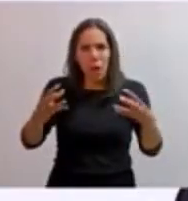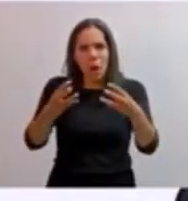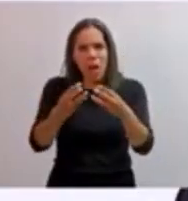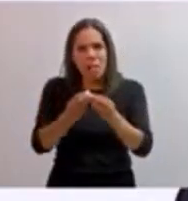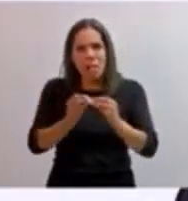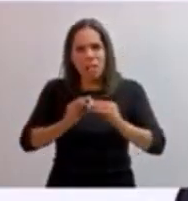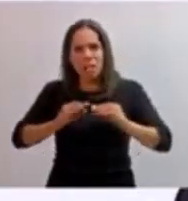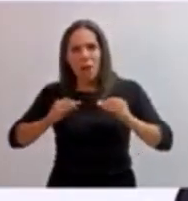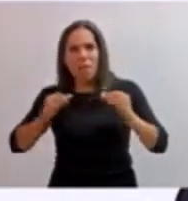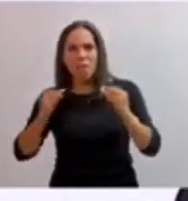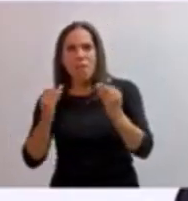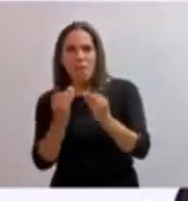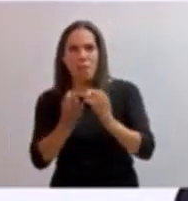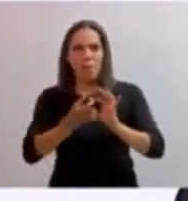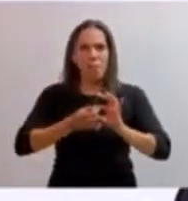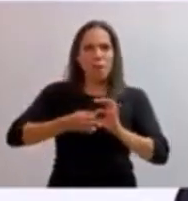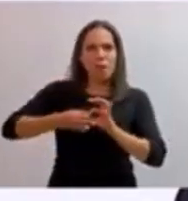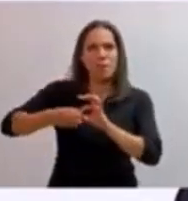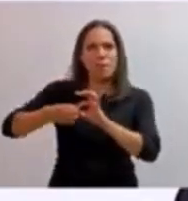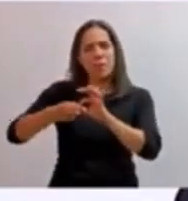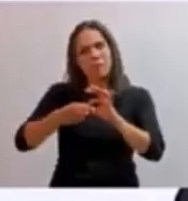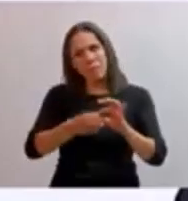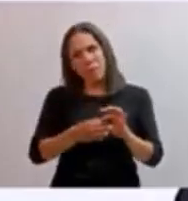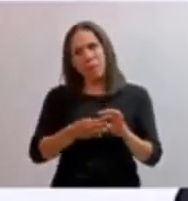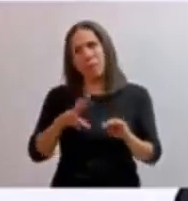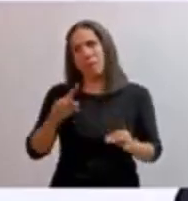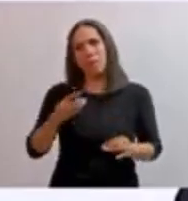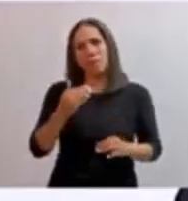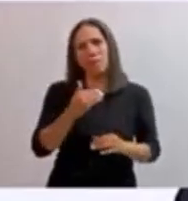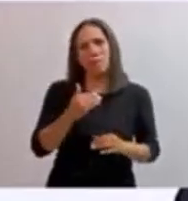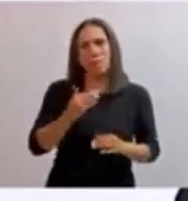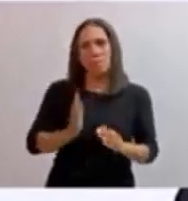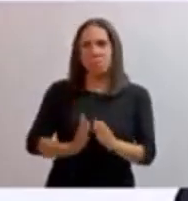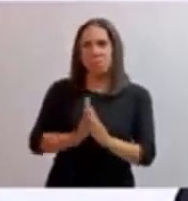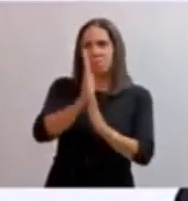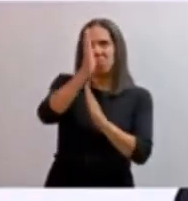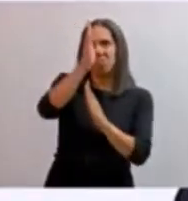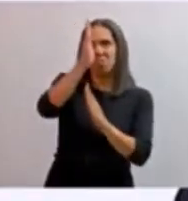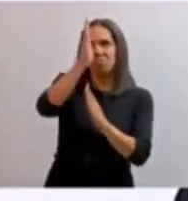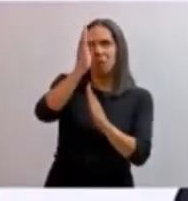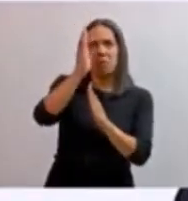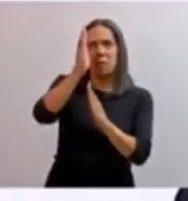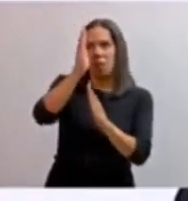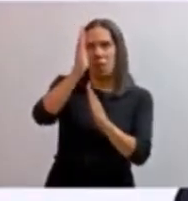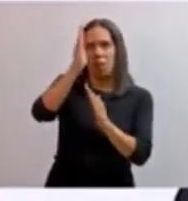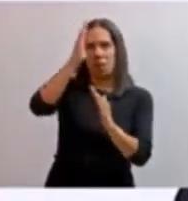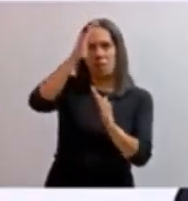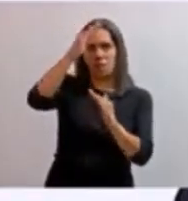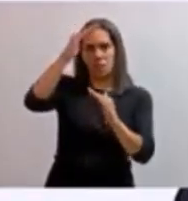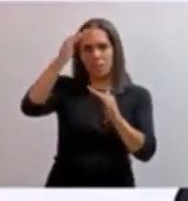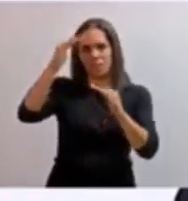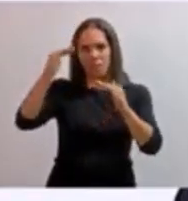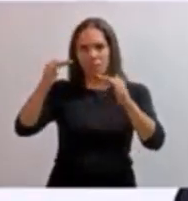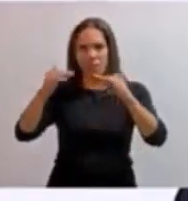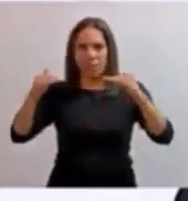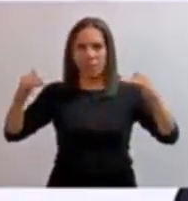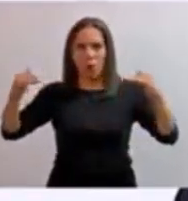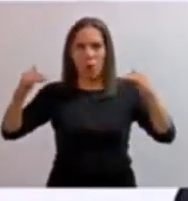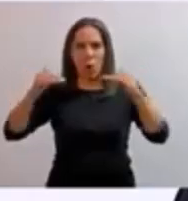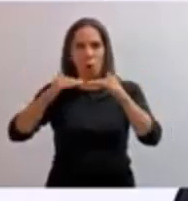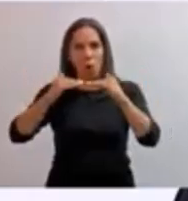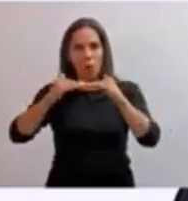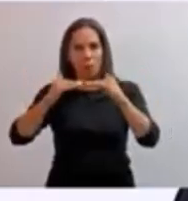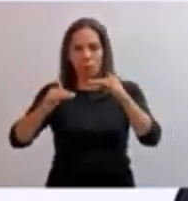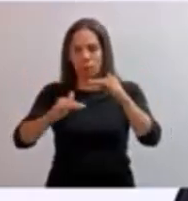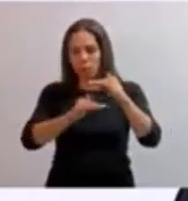forma de vincularnos, que no sea vertical. Yo creo un gran obstáculo que, por ejemplo, yo como ATP